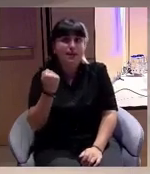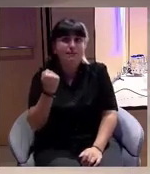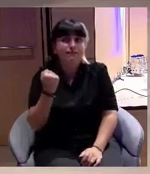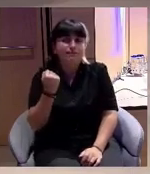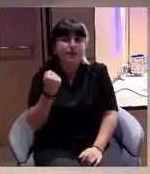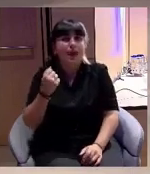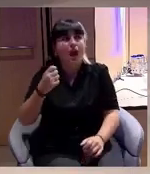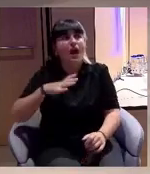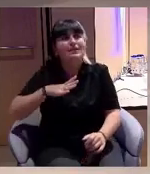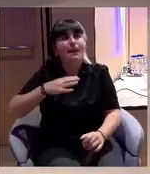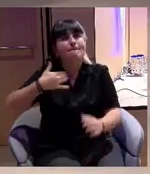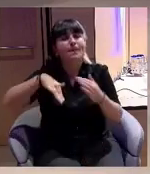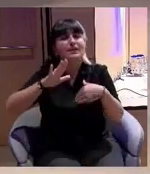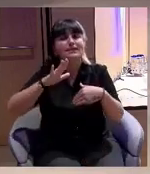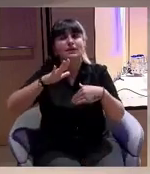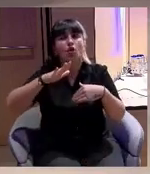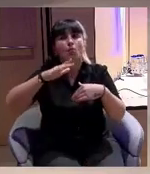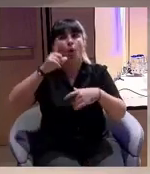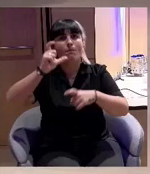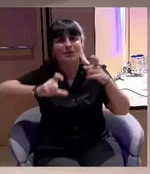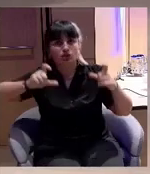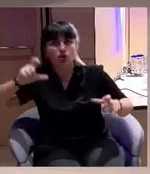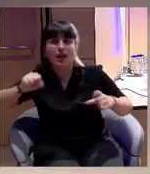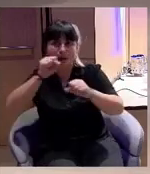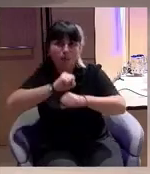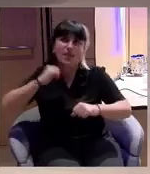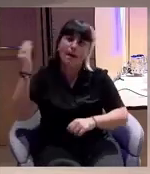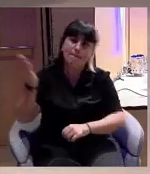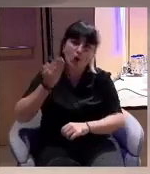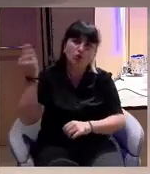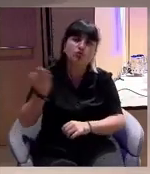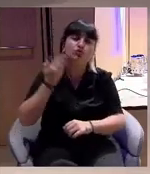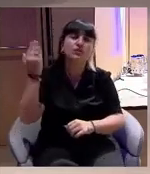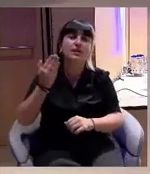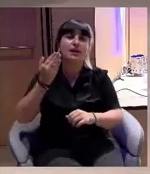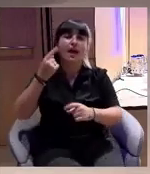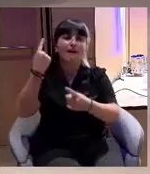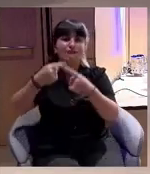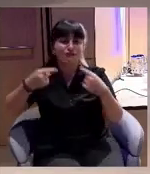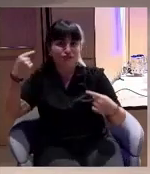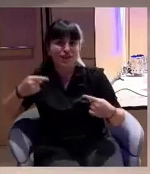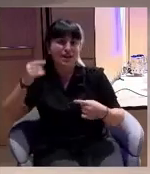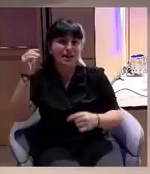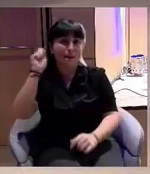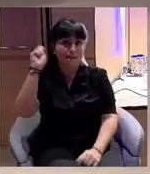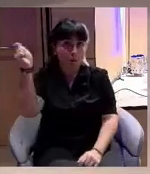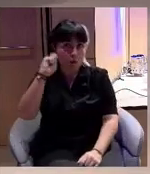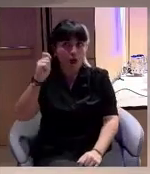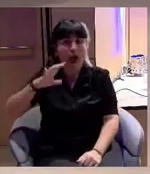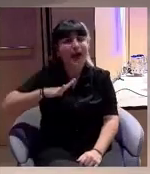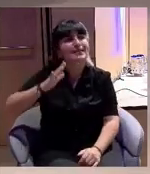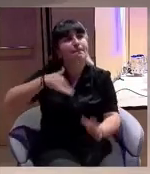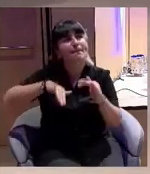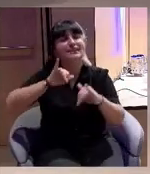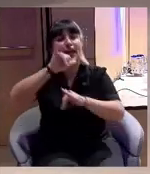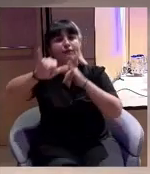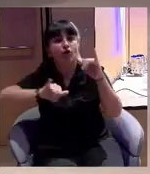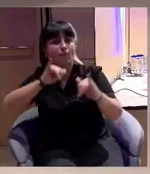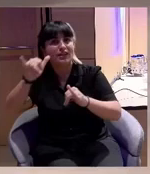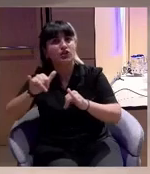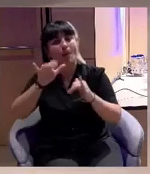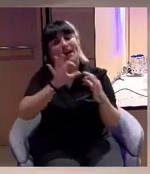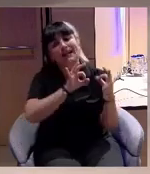bienes públicos para que la dotación de información fuera suficiente para que la gente con los pocos